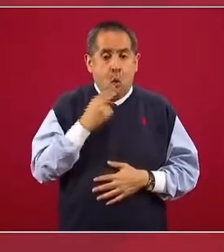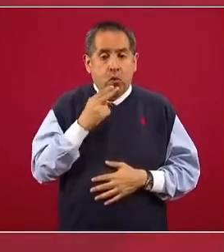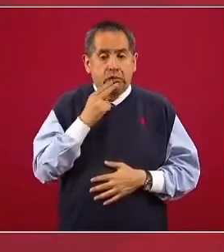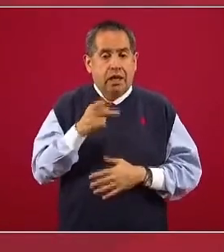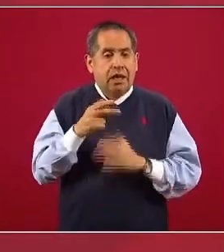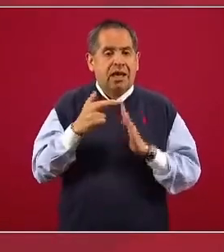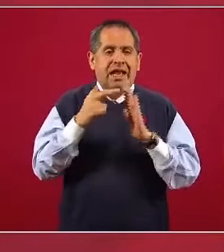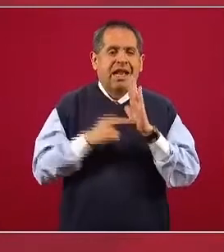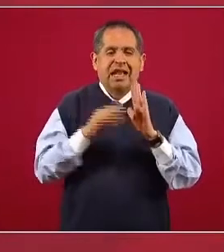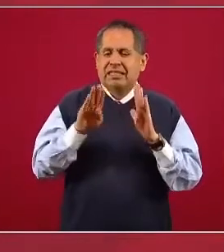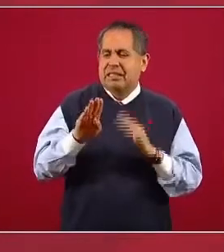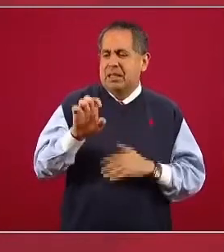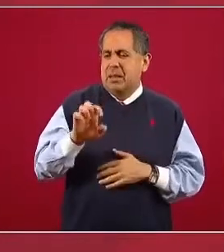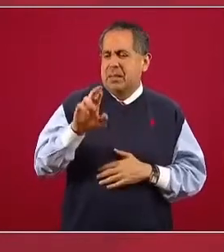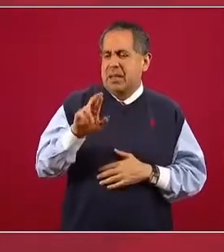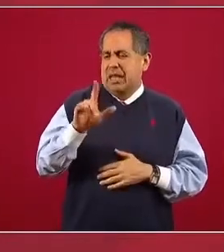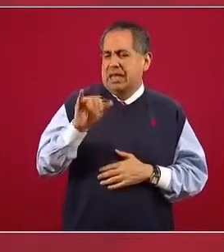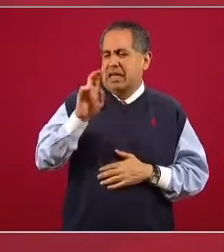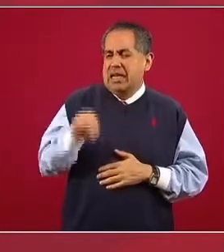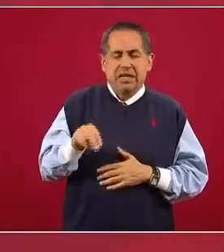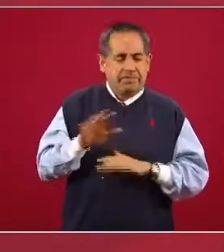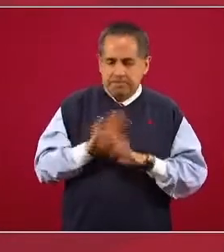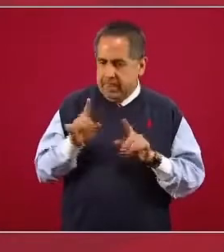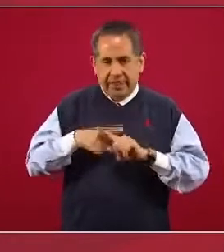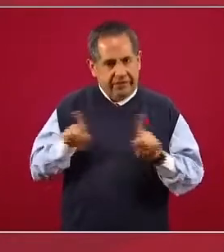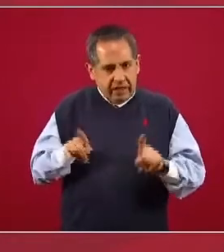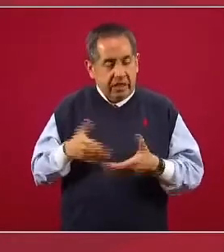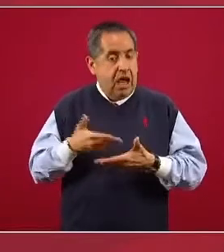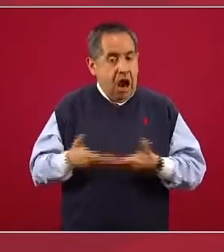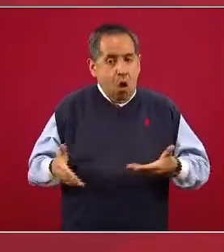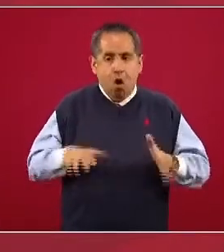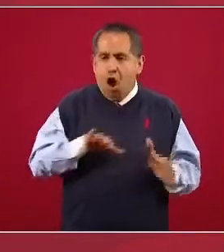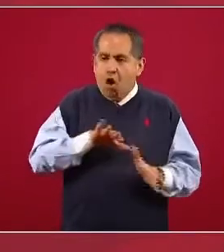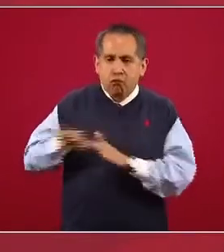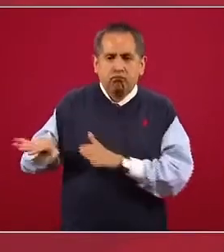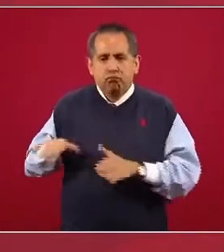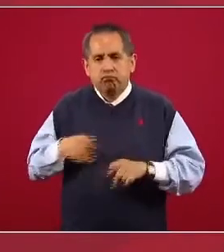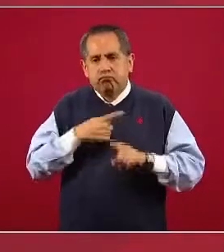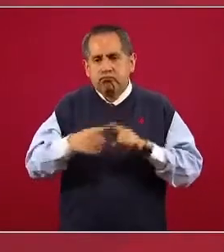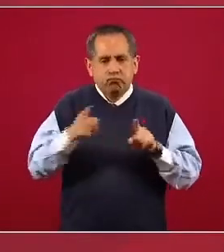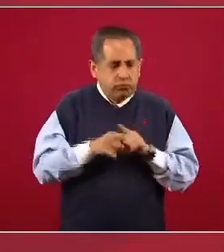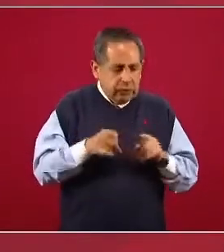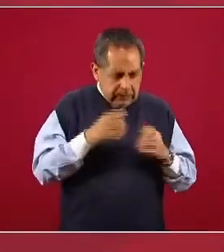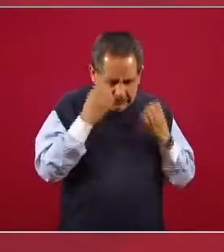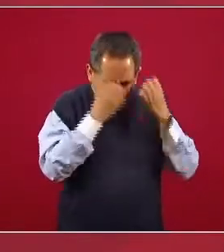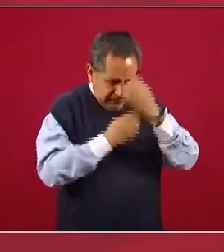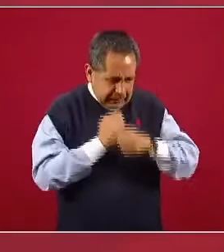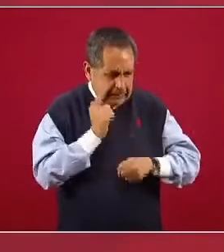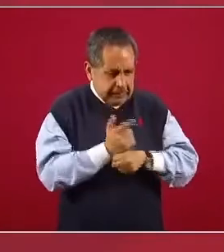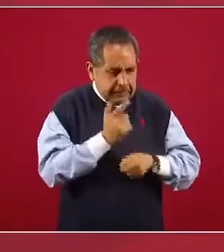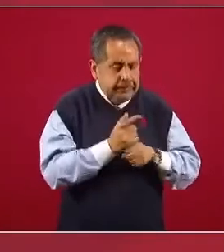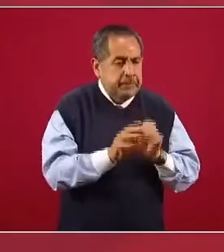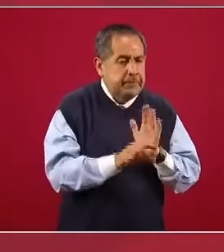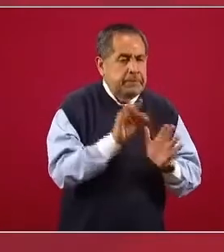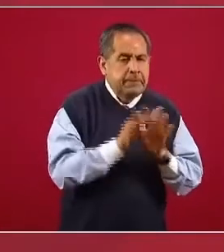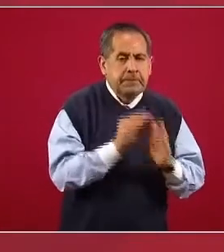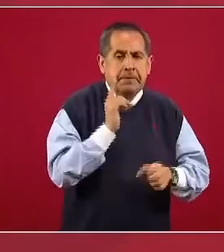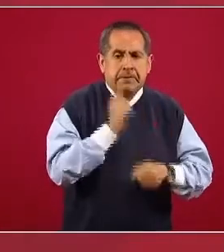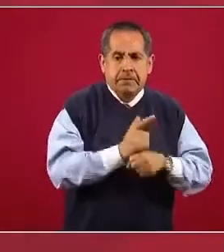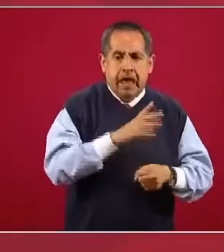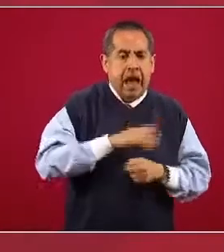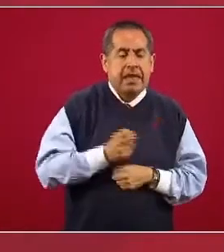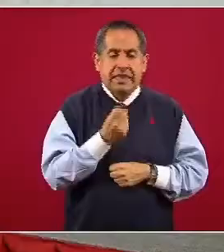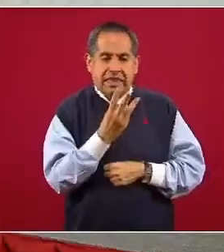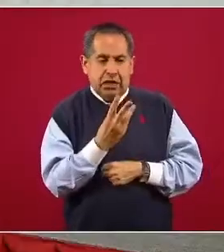de Berlín que se usaba al inicio, sino que usamos ensayos, estuches diagnósticos comerciales que detectan